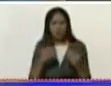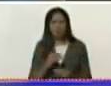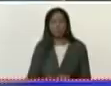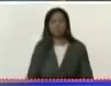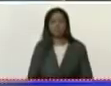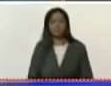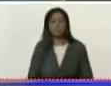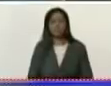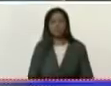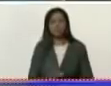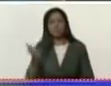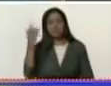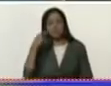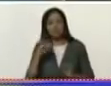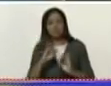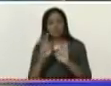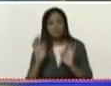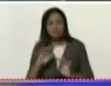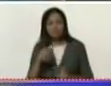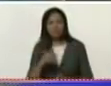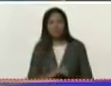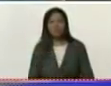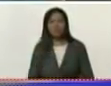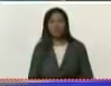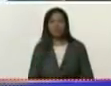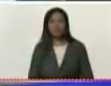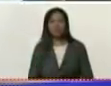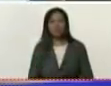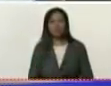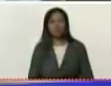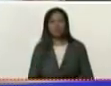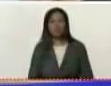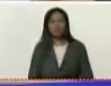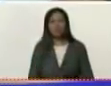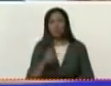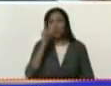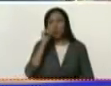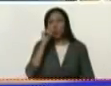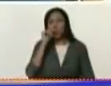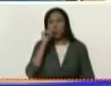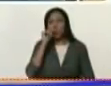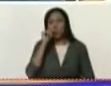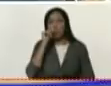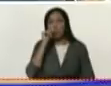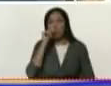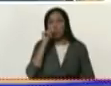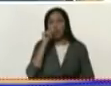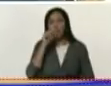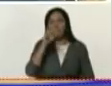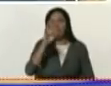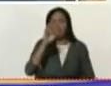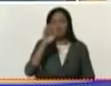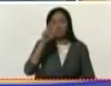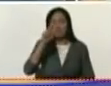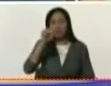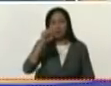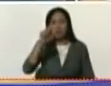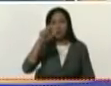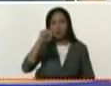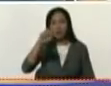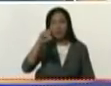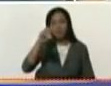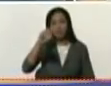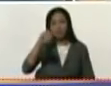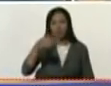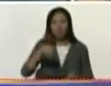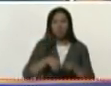estuvo detrás de todos estos ataques. Se trata del señor Fernando Enrique Orozco Casiani,